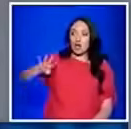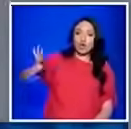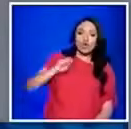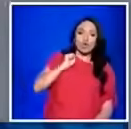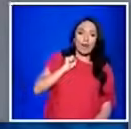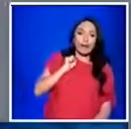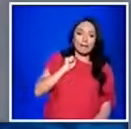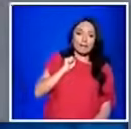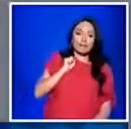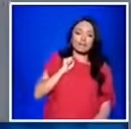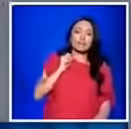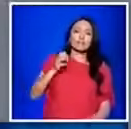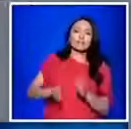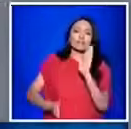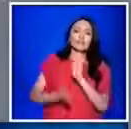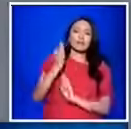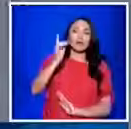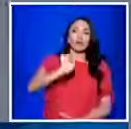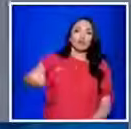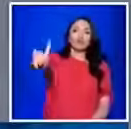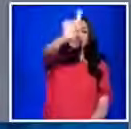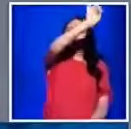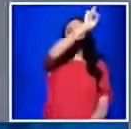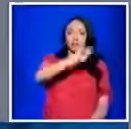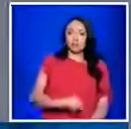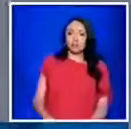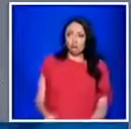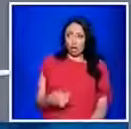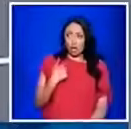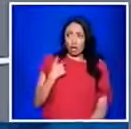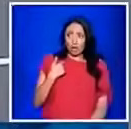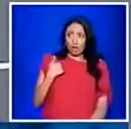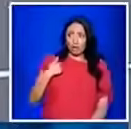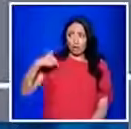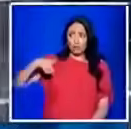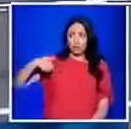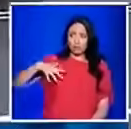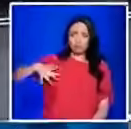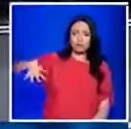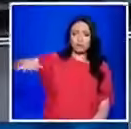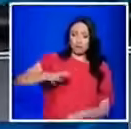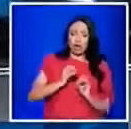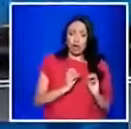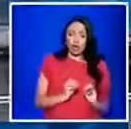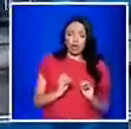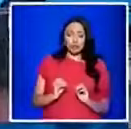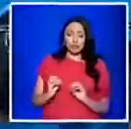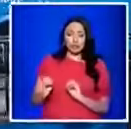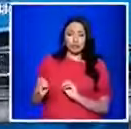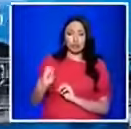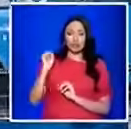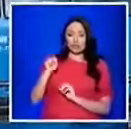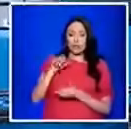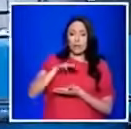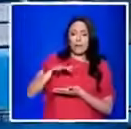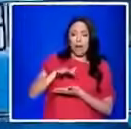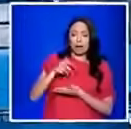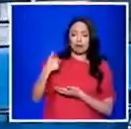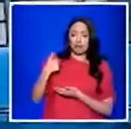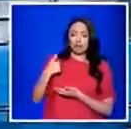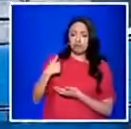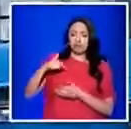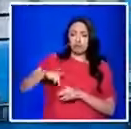que tienen y salen. Nosotros de aquí hemos actuado, este barrio es organizado y hemos